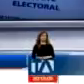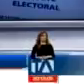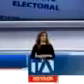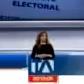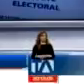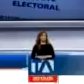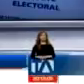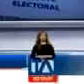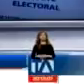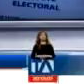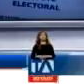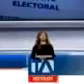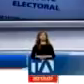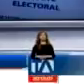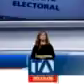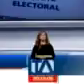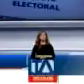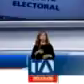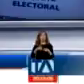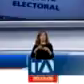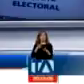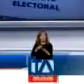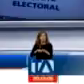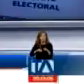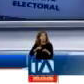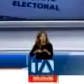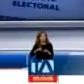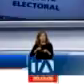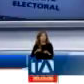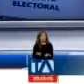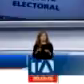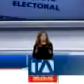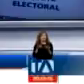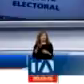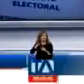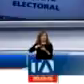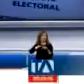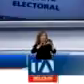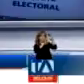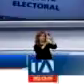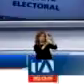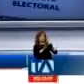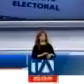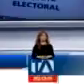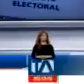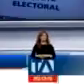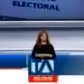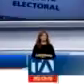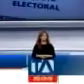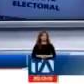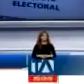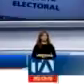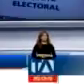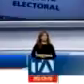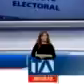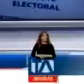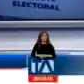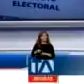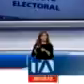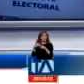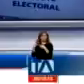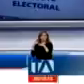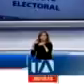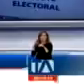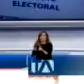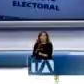el procedimiento de contabilización del voto nulo para la elección del Consejo de Participación Ciudadana. El contencioso tiene toda